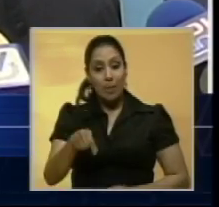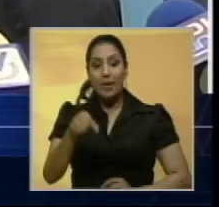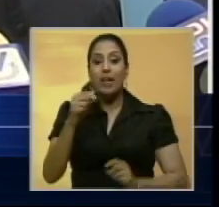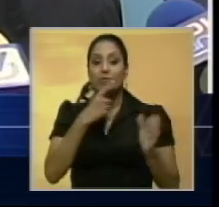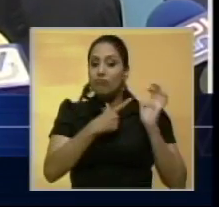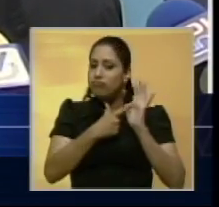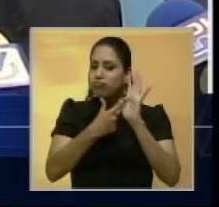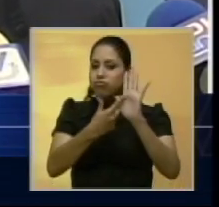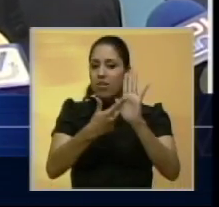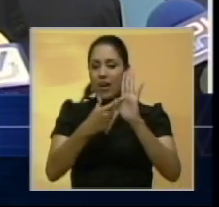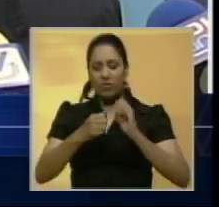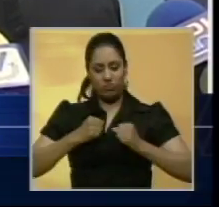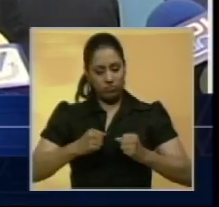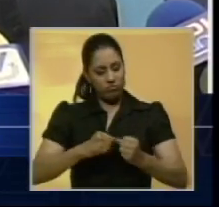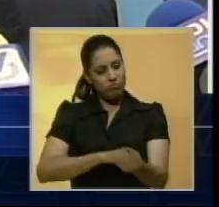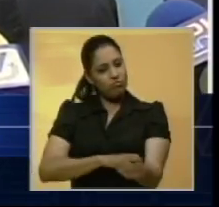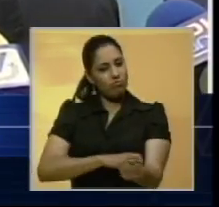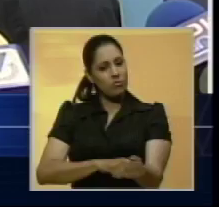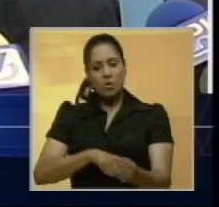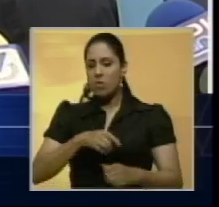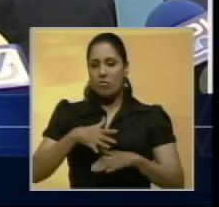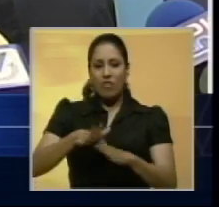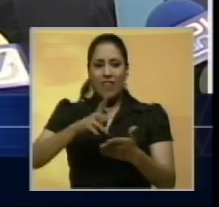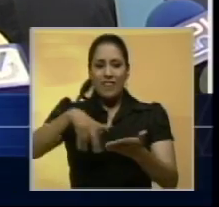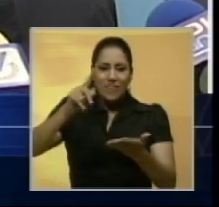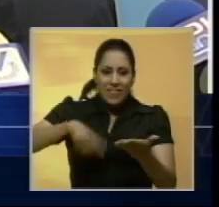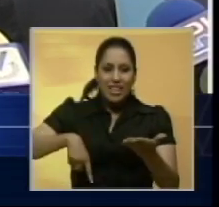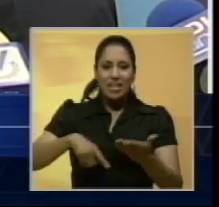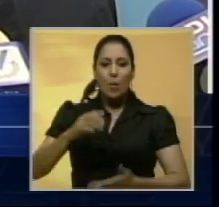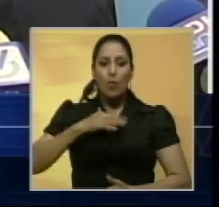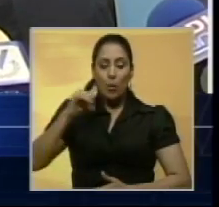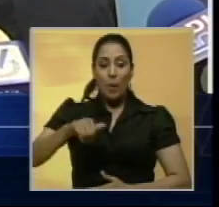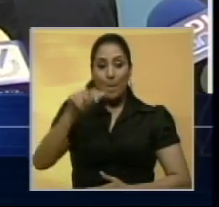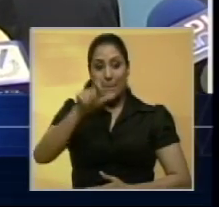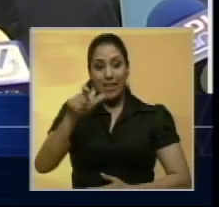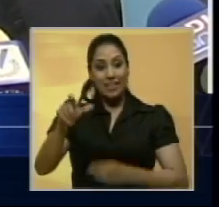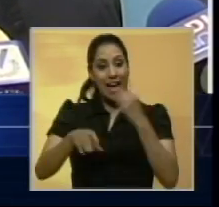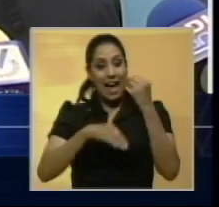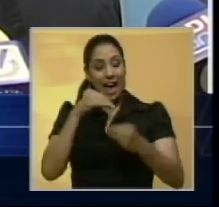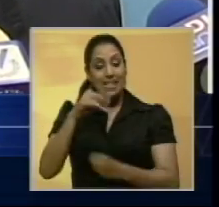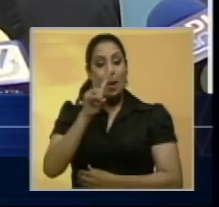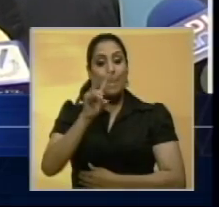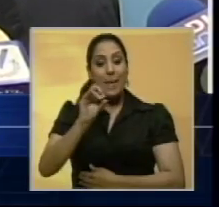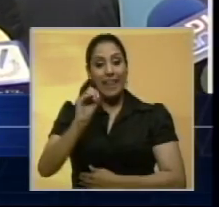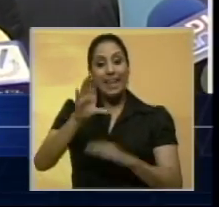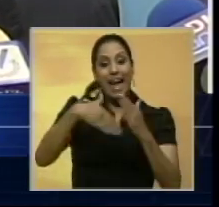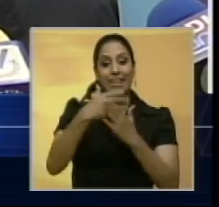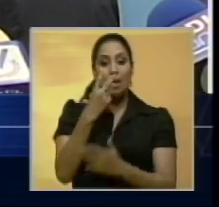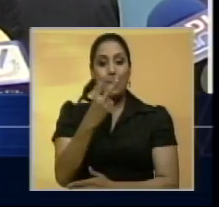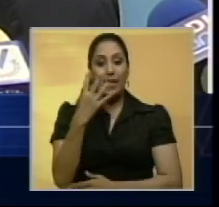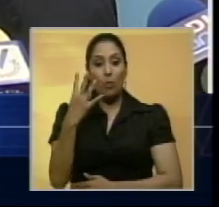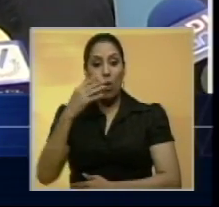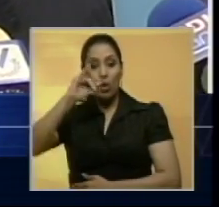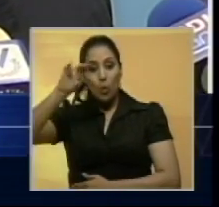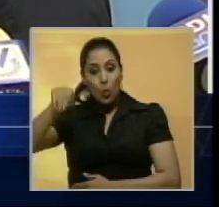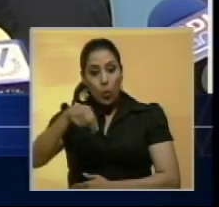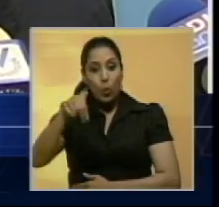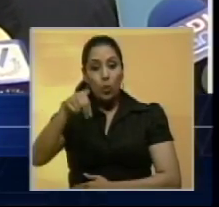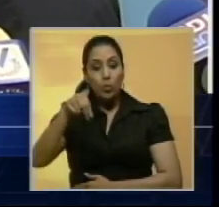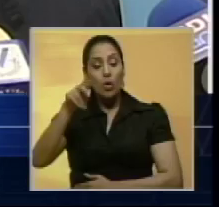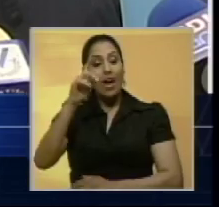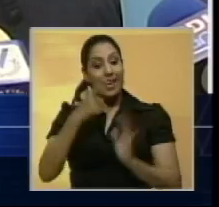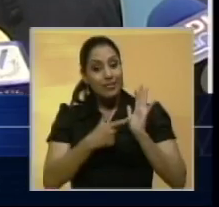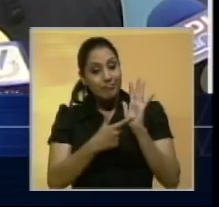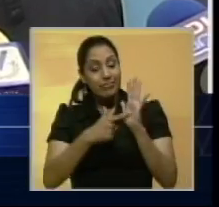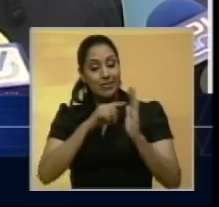dieron una demostración de coraje cívico excepcional en la epopeya ciudadana que se vivió del 20 al 24 de junio. Ese